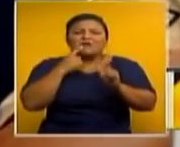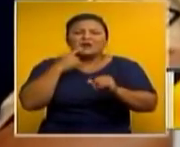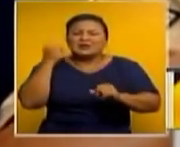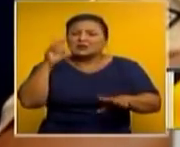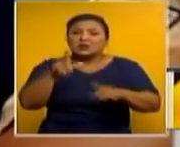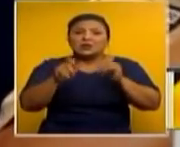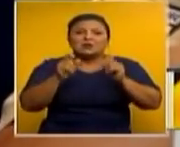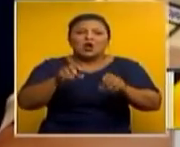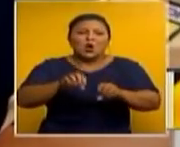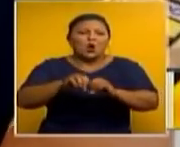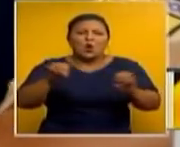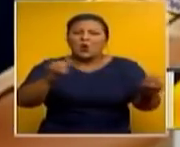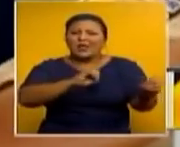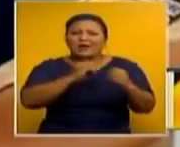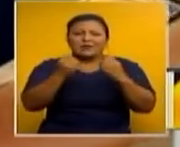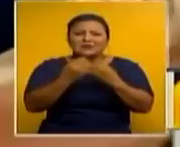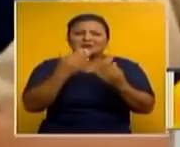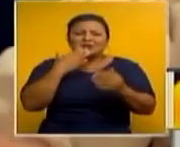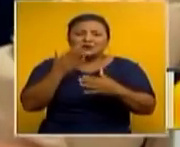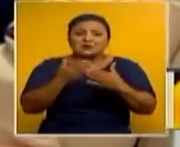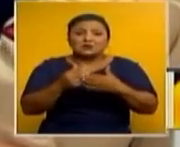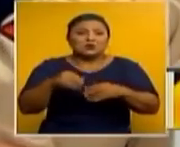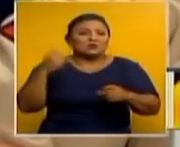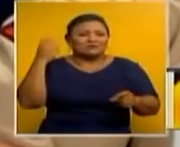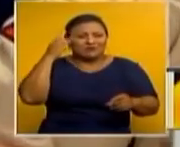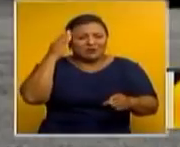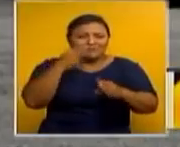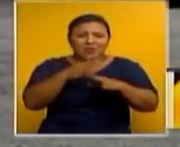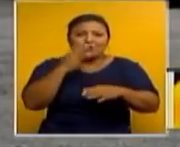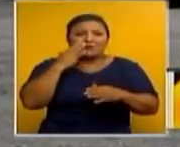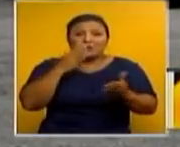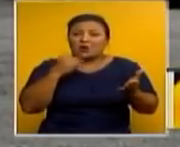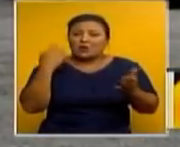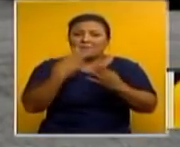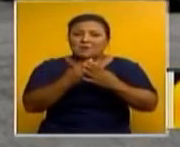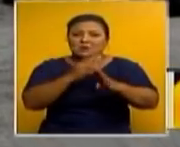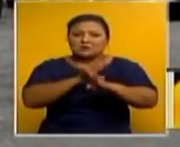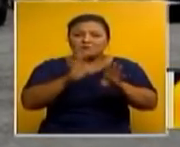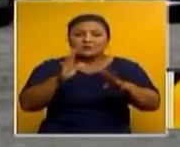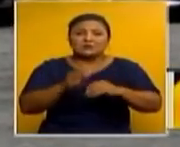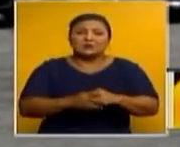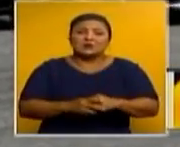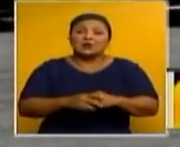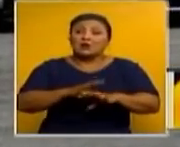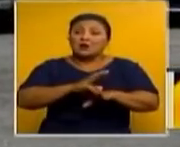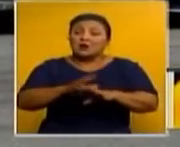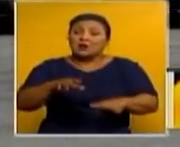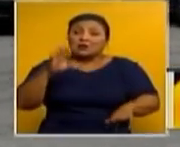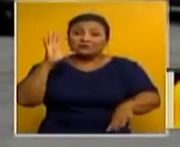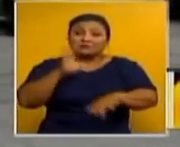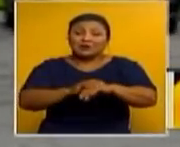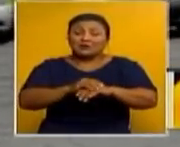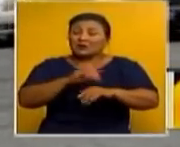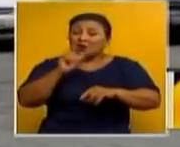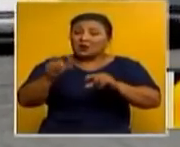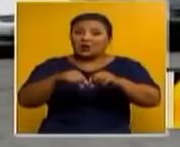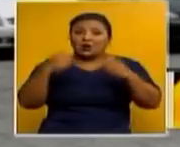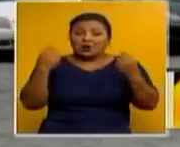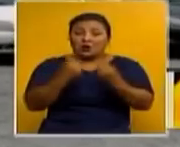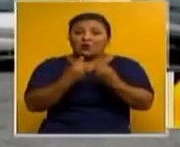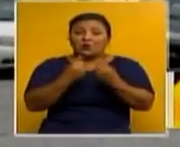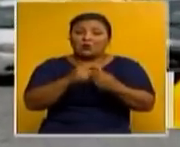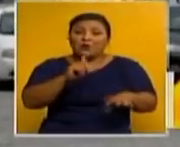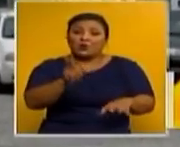de organizaciones con el apoyo directo y fuerte de nuestra fiscalía. Con la captura de esta peligrosa banda se abren dos procesos penales, el uno